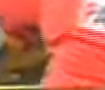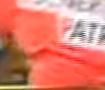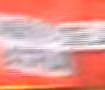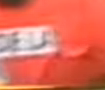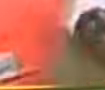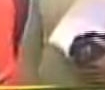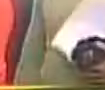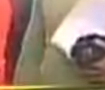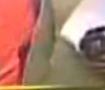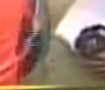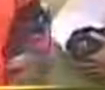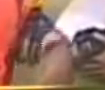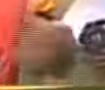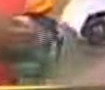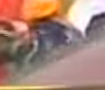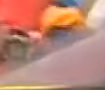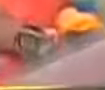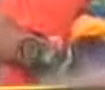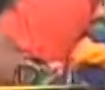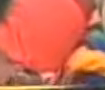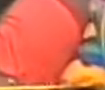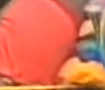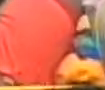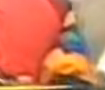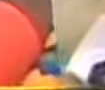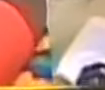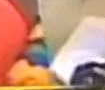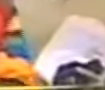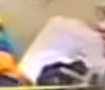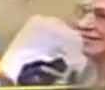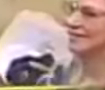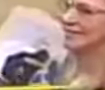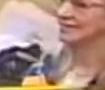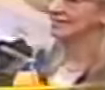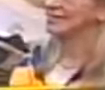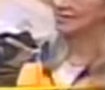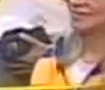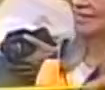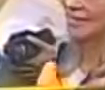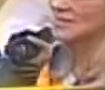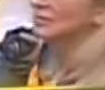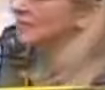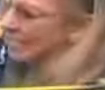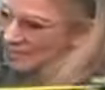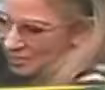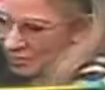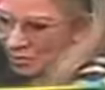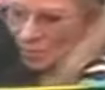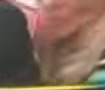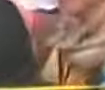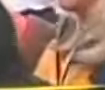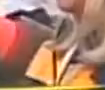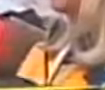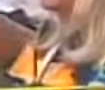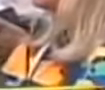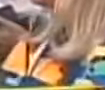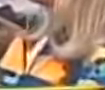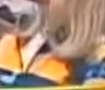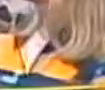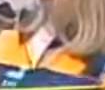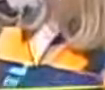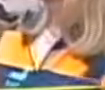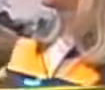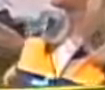consenso comunidades, organizaciones, movimientos sociales, venezolanos y venezolanas discutieran el